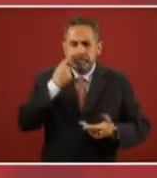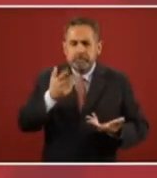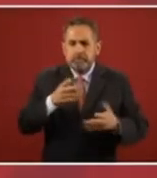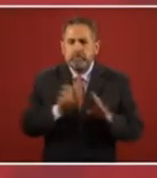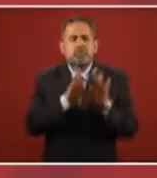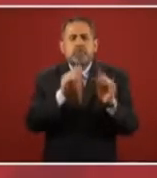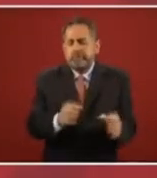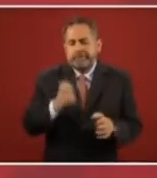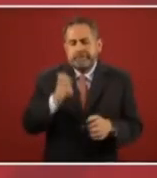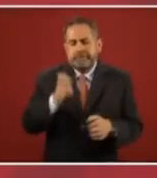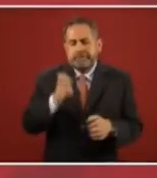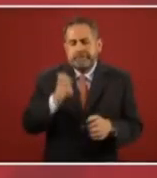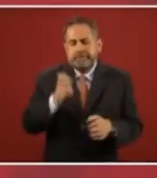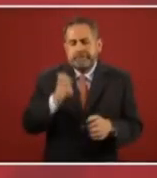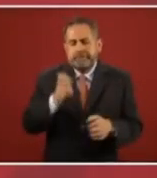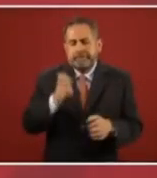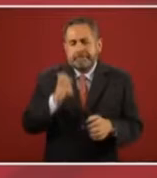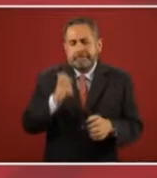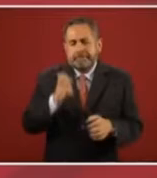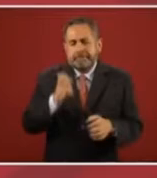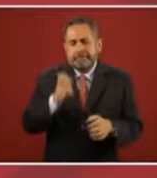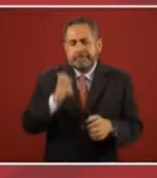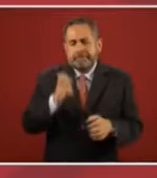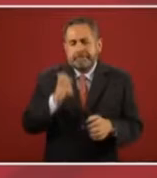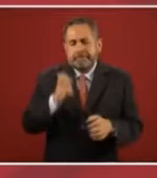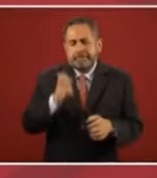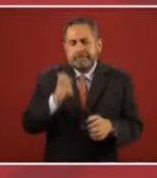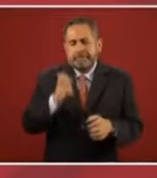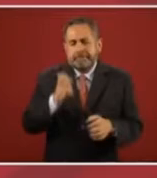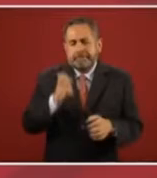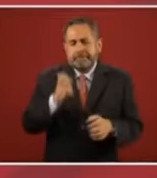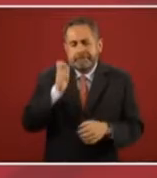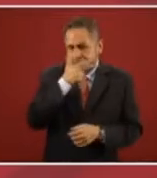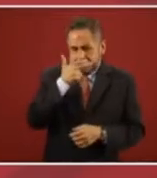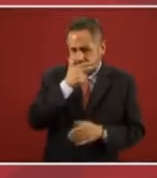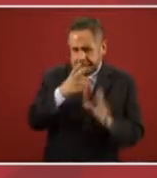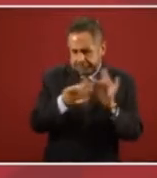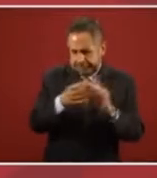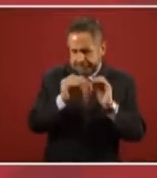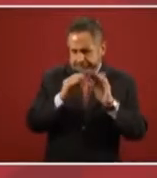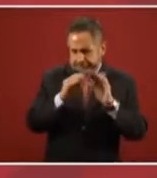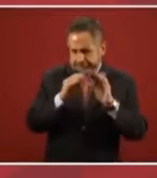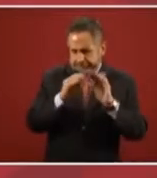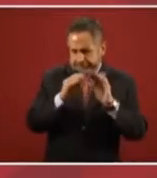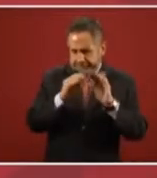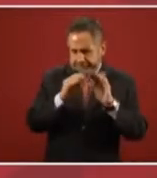los jaguares resumamos